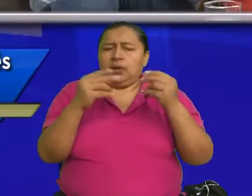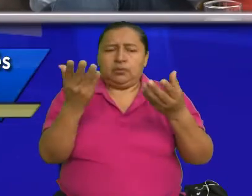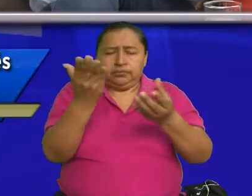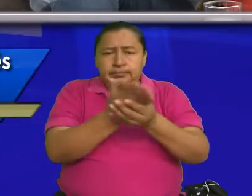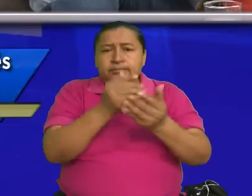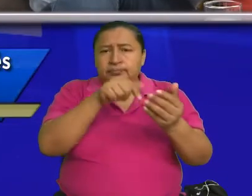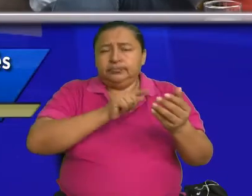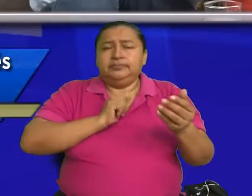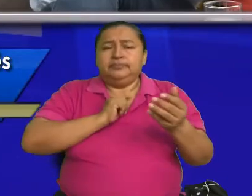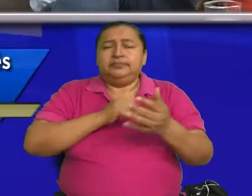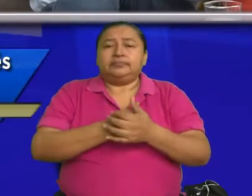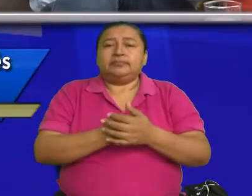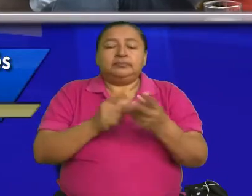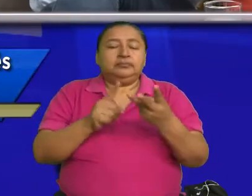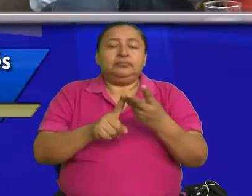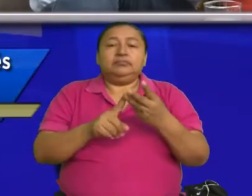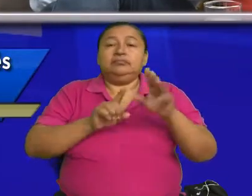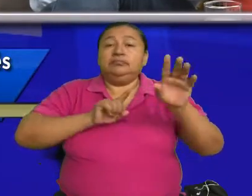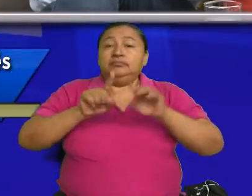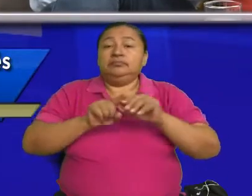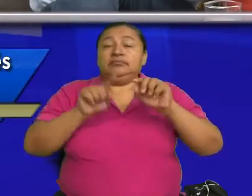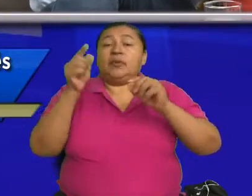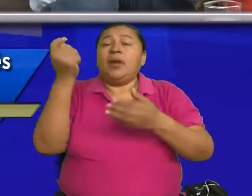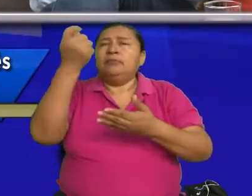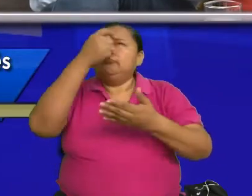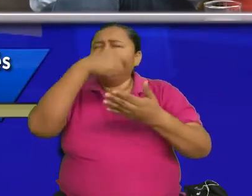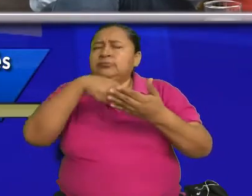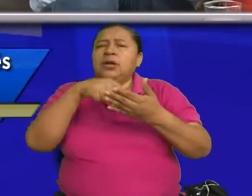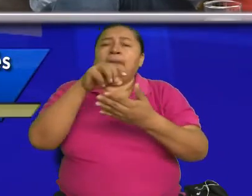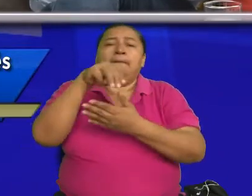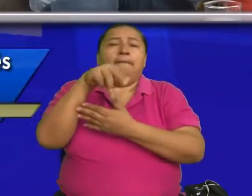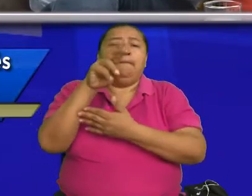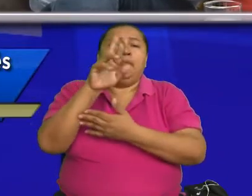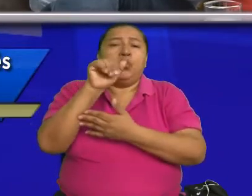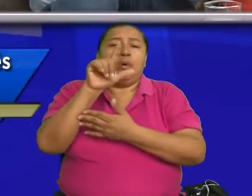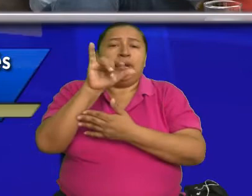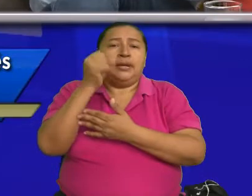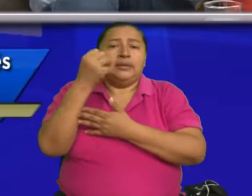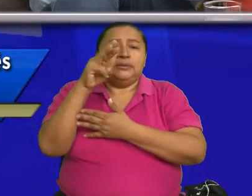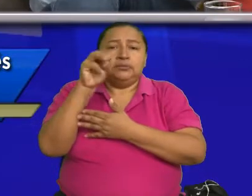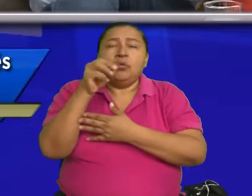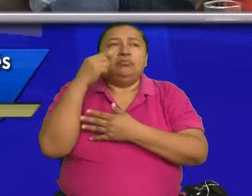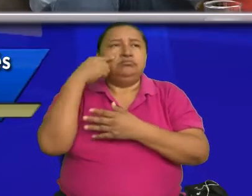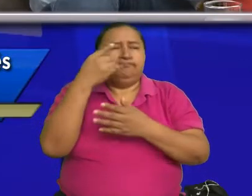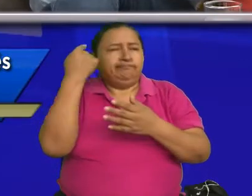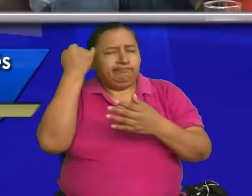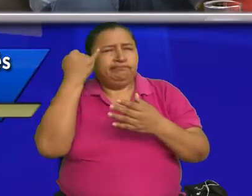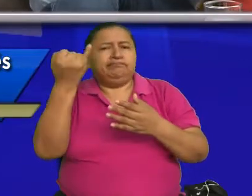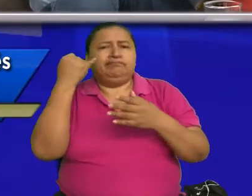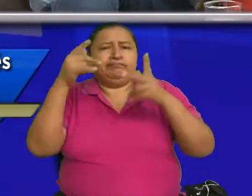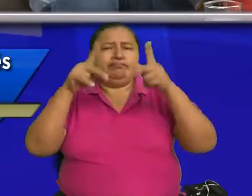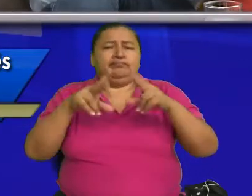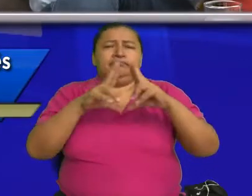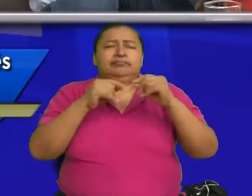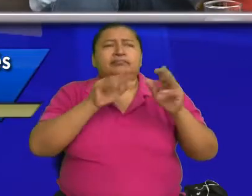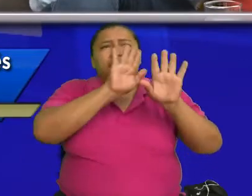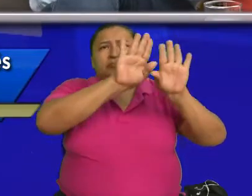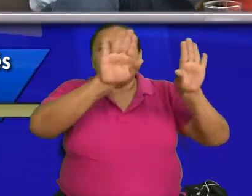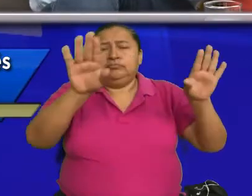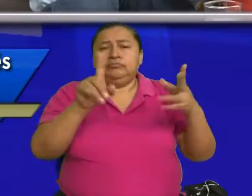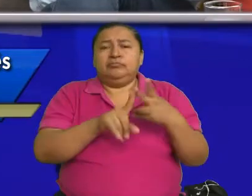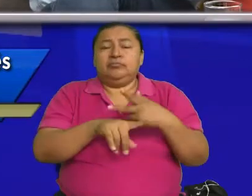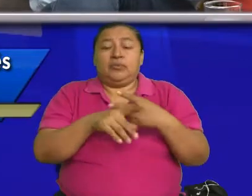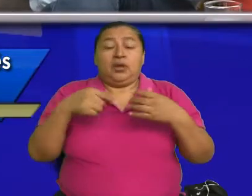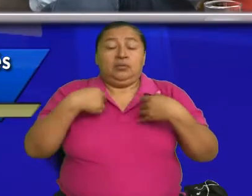de todo Nicaragua. Un certamen de muralismo para incentivar la creatividad de los estudiantes, sobre todo. Exposiciones de trajes